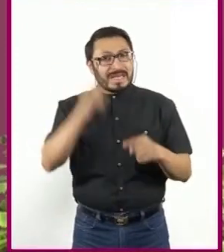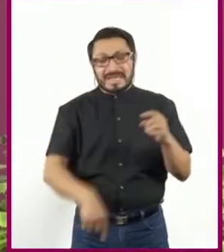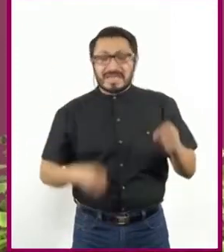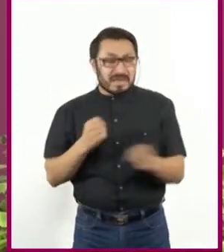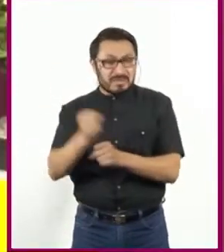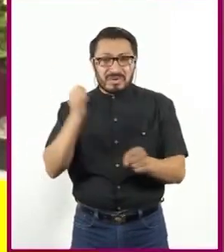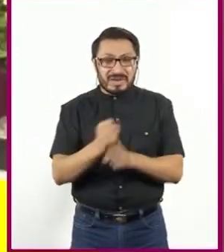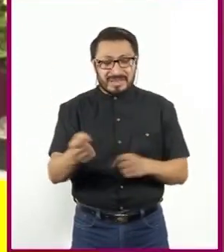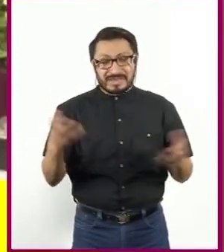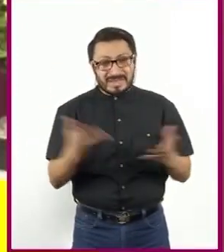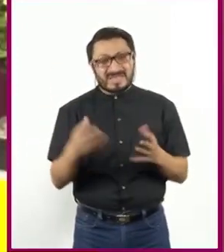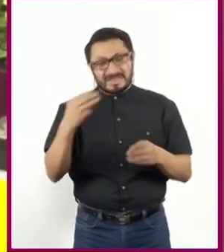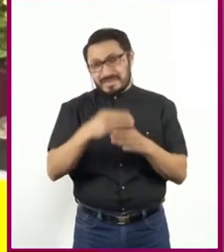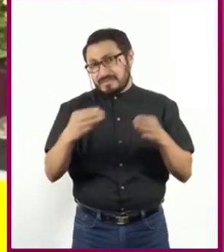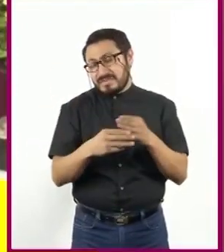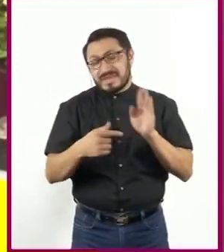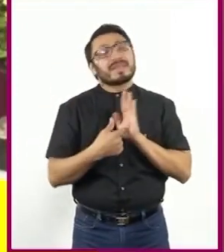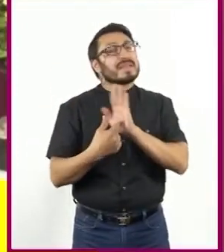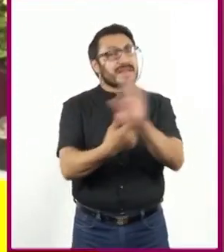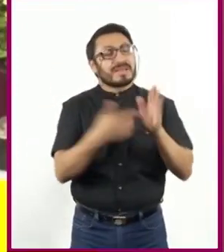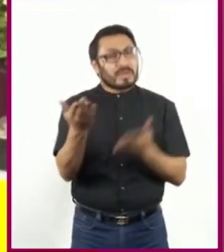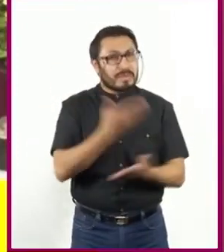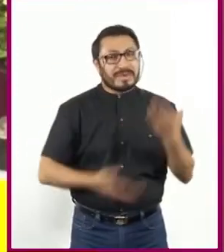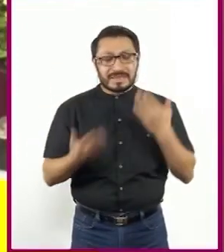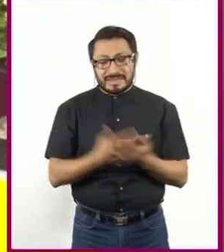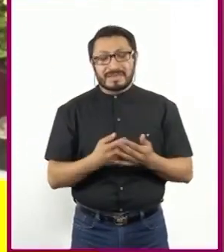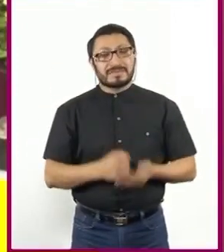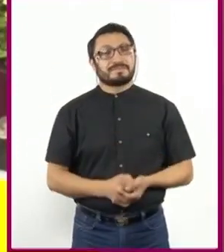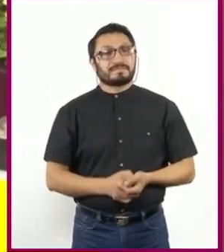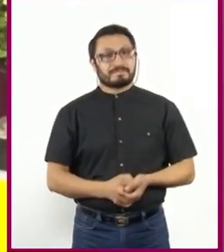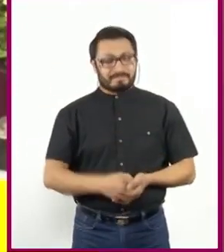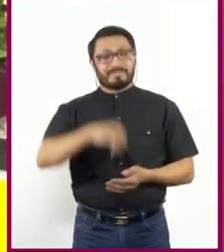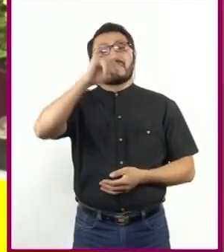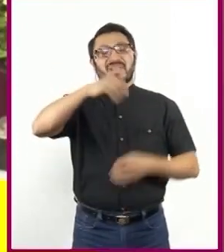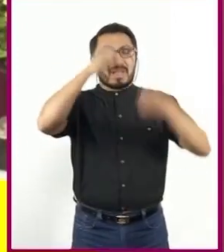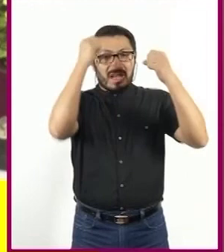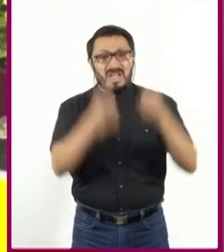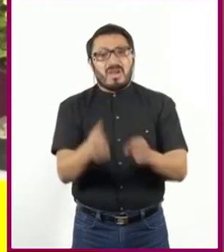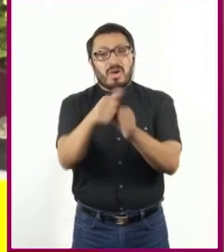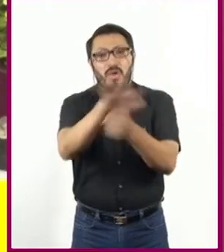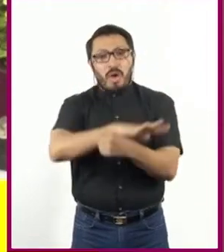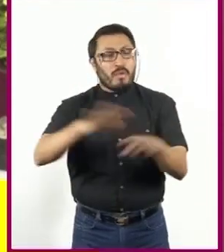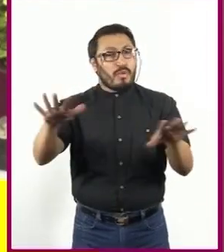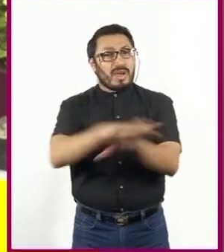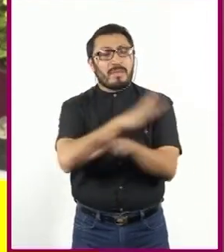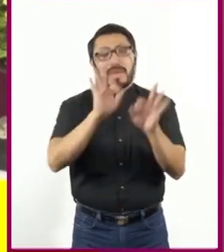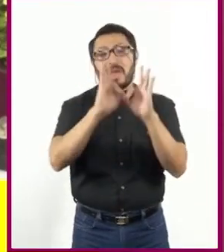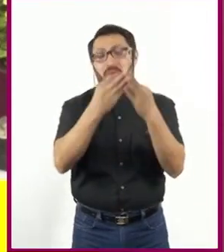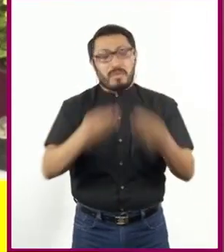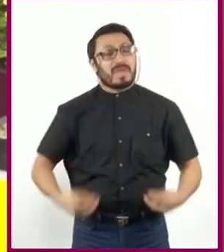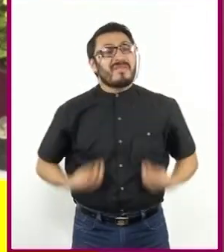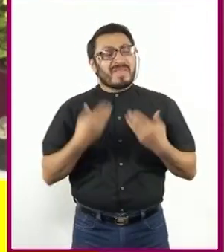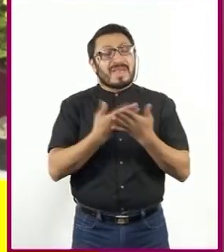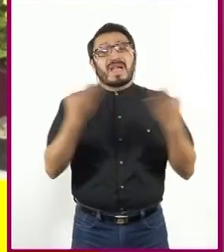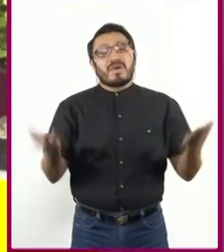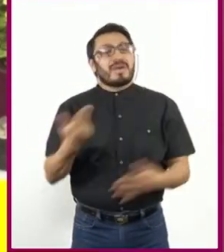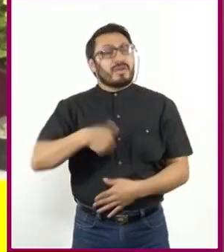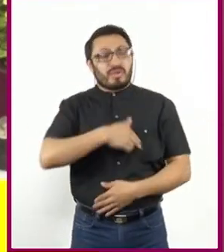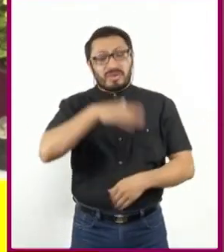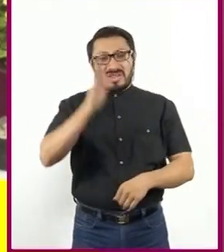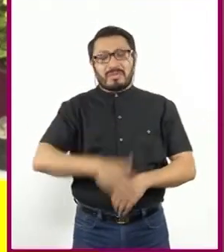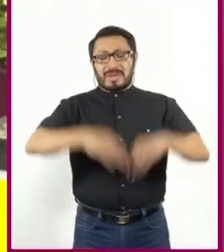la violencia. Definitivamente, la pandemia nos ha cambiado la vida. Ahora somos más conscientes